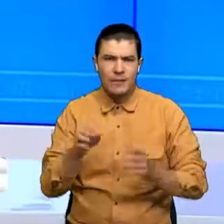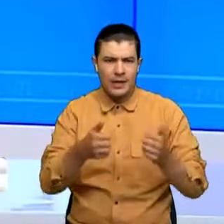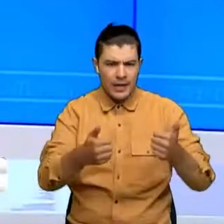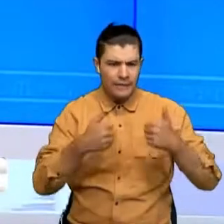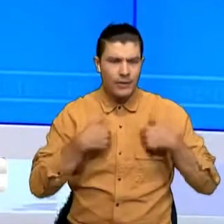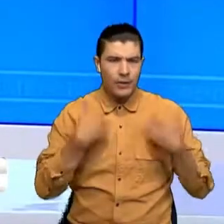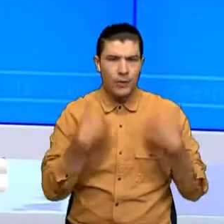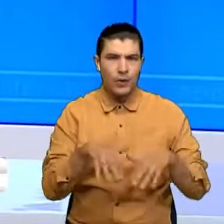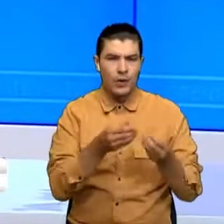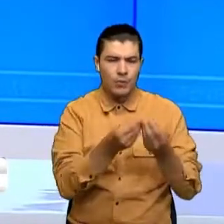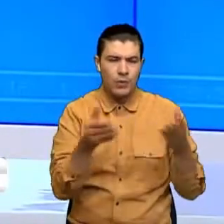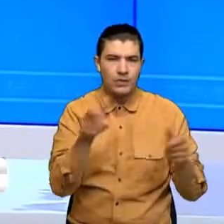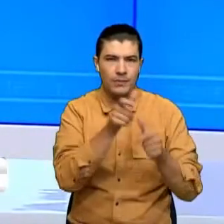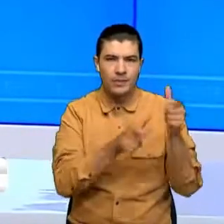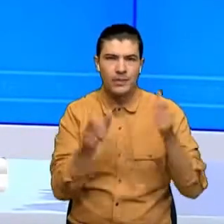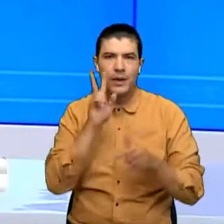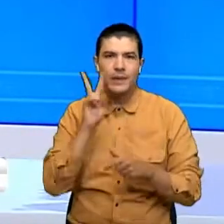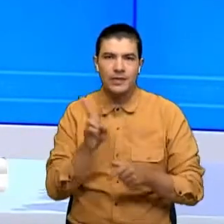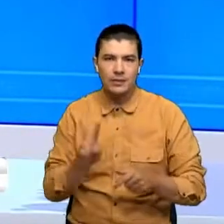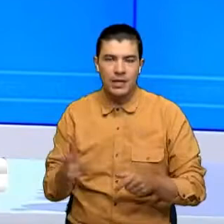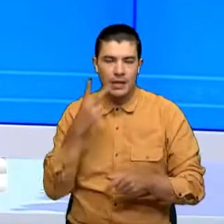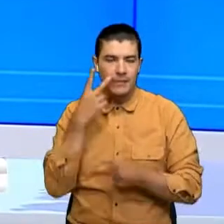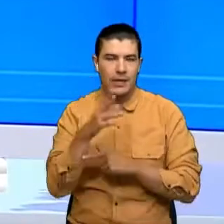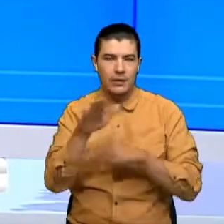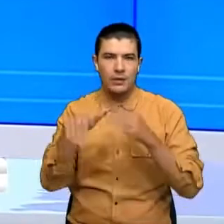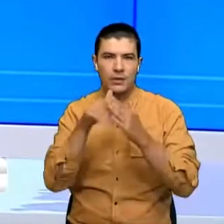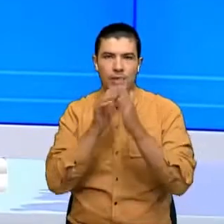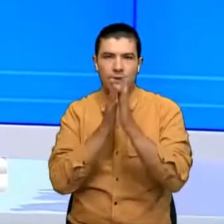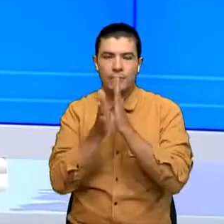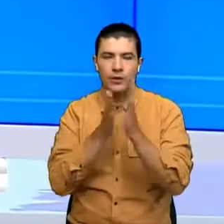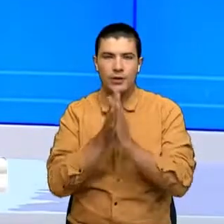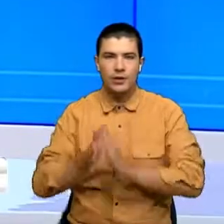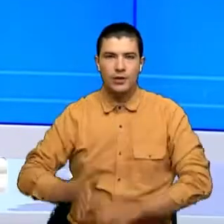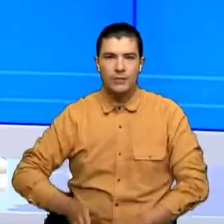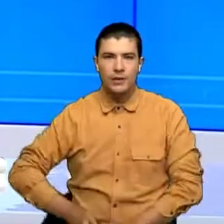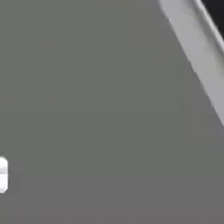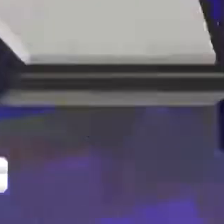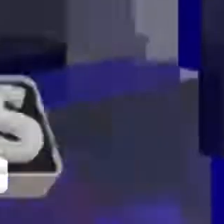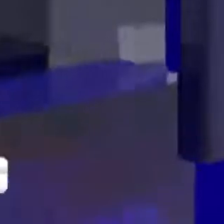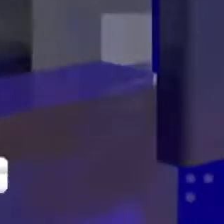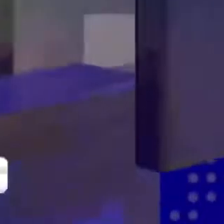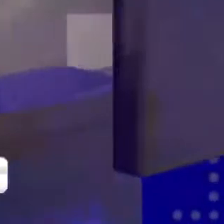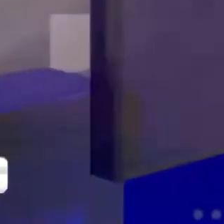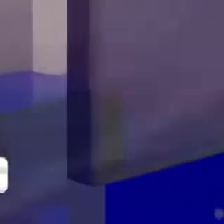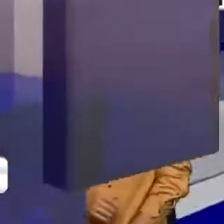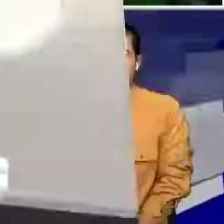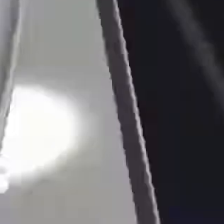pilar velázquez a esta hora de la tarde nos tiene la ampliación de esta información pilar adelante